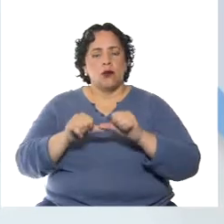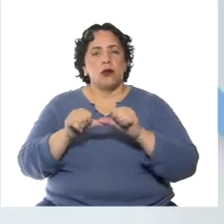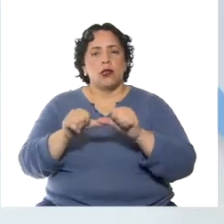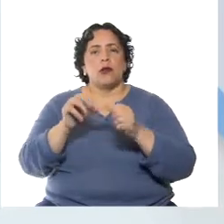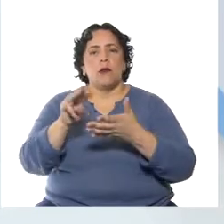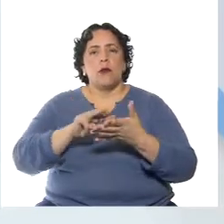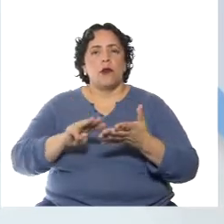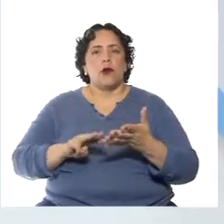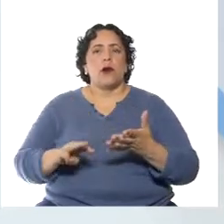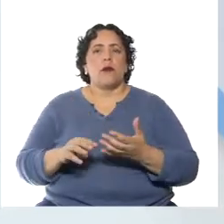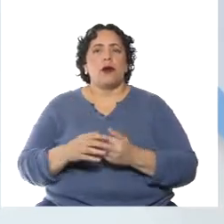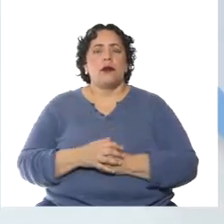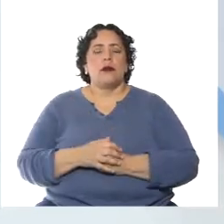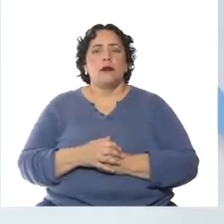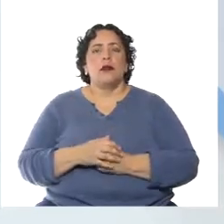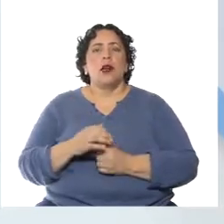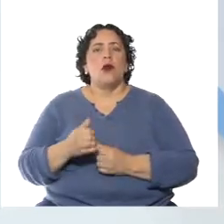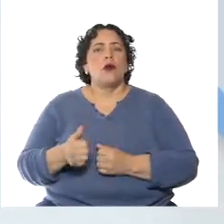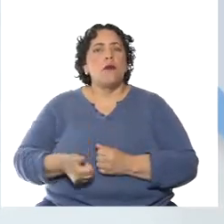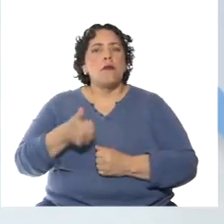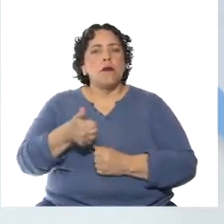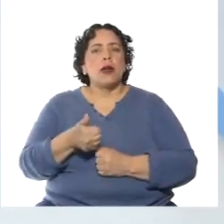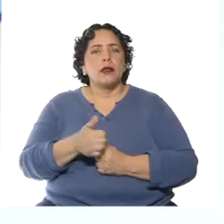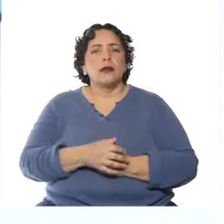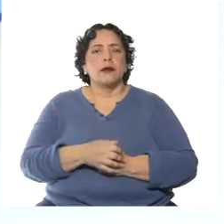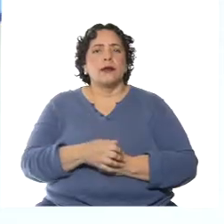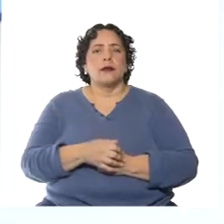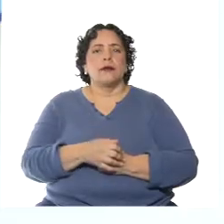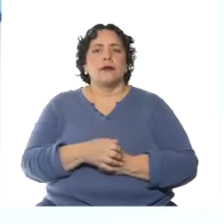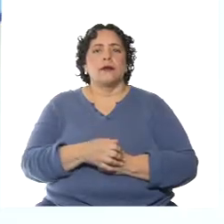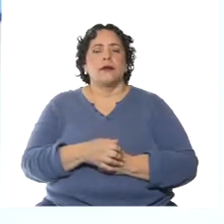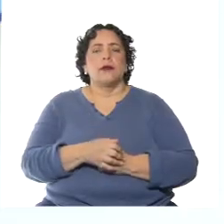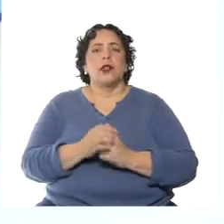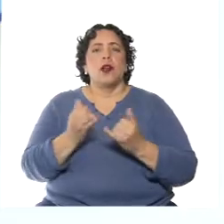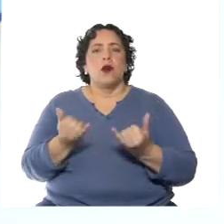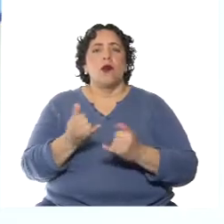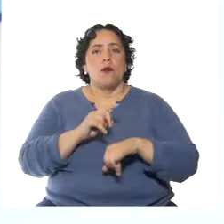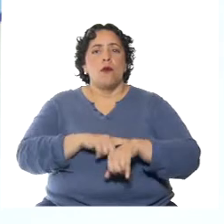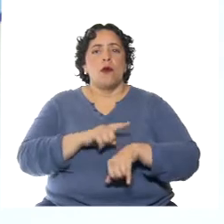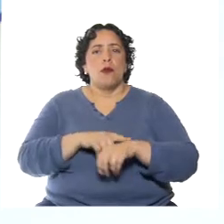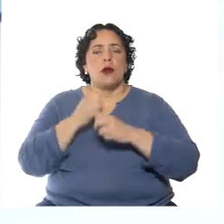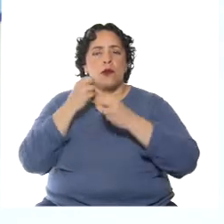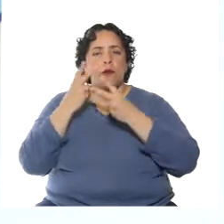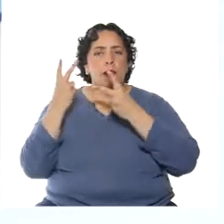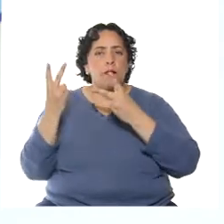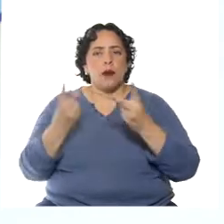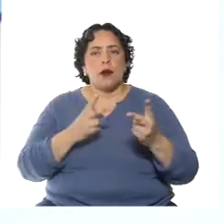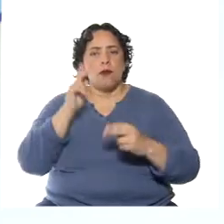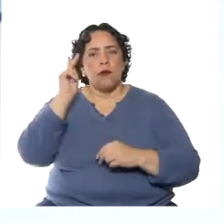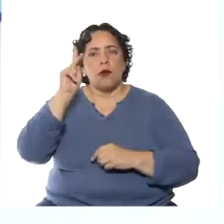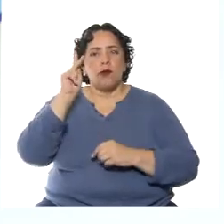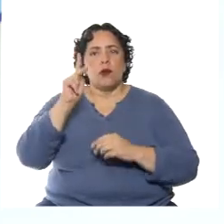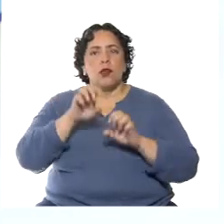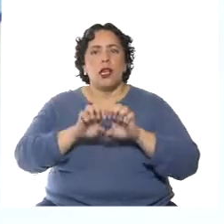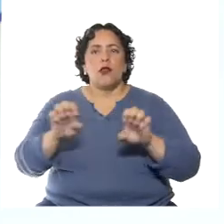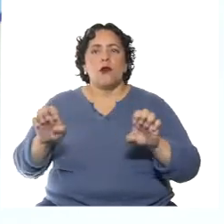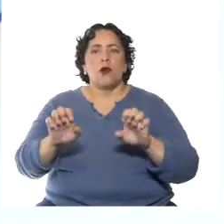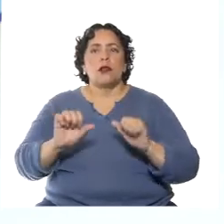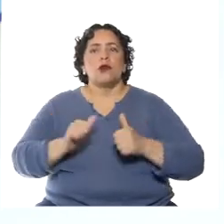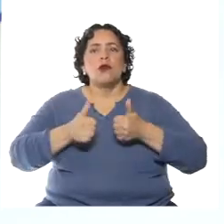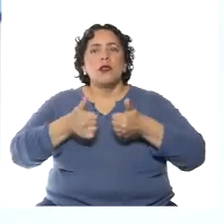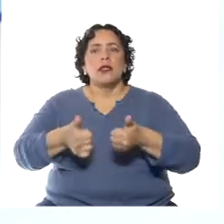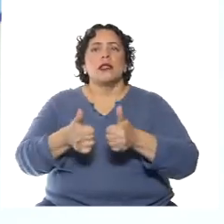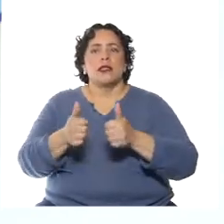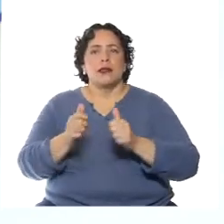continuar con nuestro programa. Guillermo, ¿qué más tenemos? Bueno, Guliani, llegó el momento de darle la bienvenida a la profesora de educación